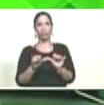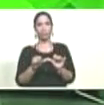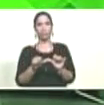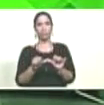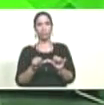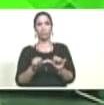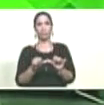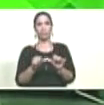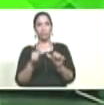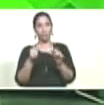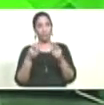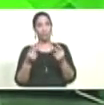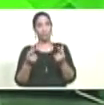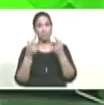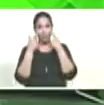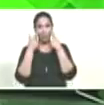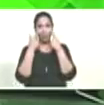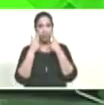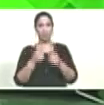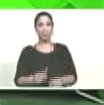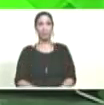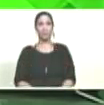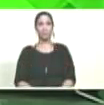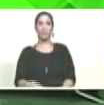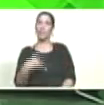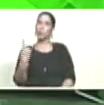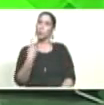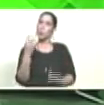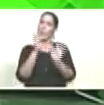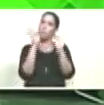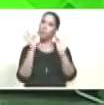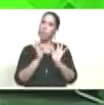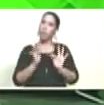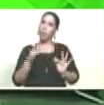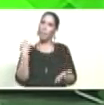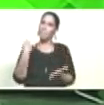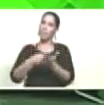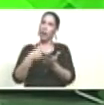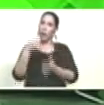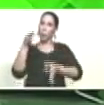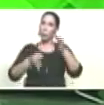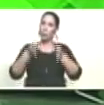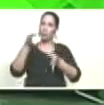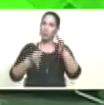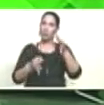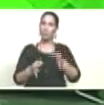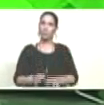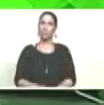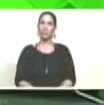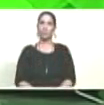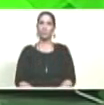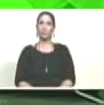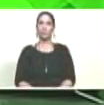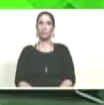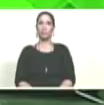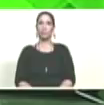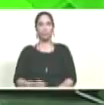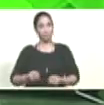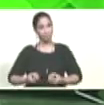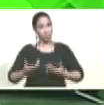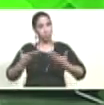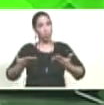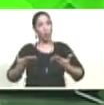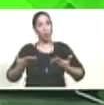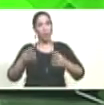Está pendiente. Y la única forma de pagarlo es con justicia. Es entregando la